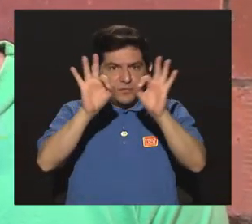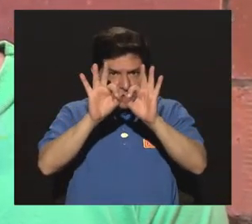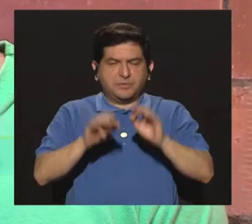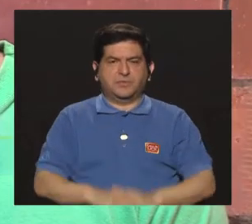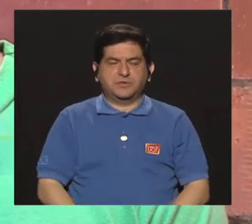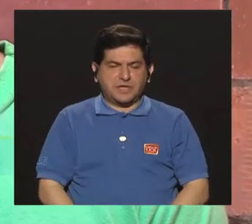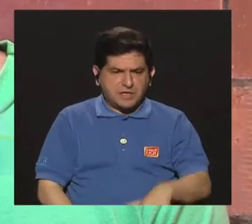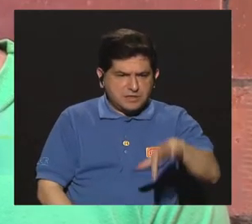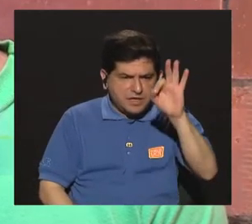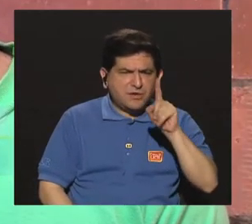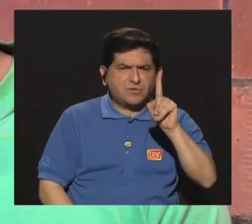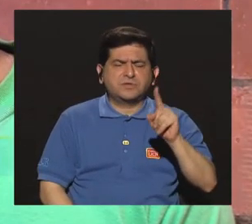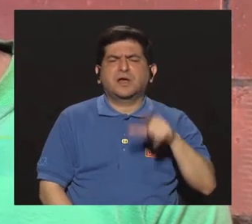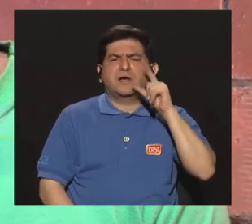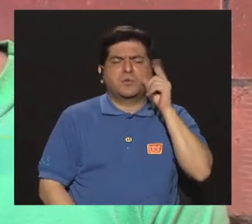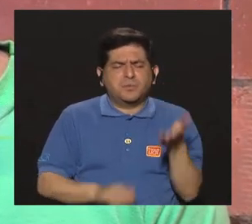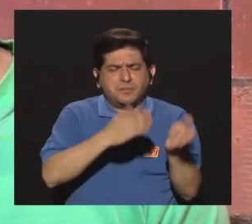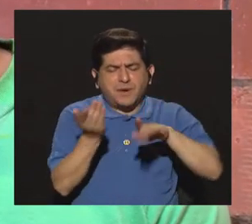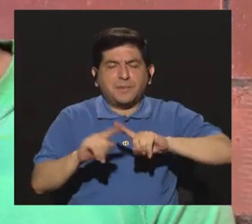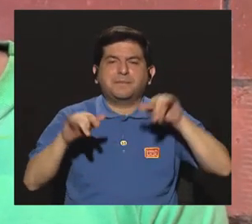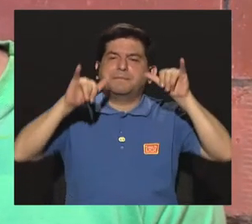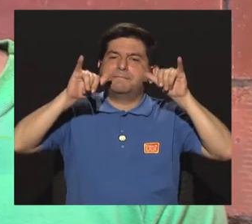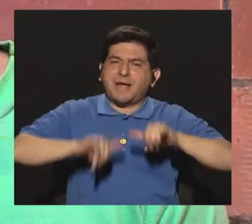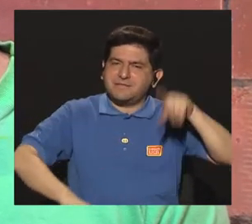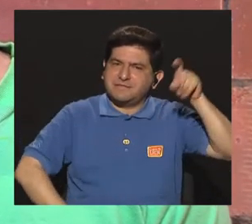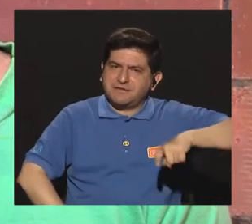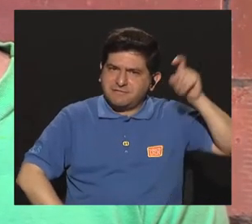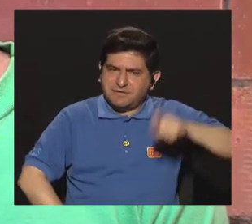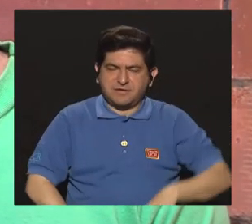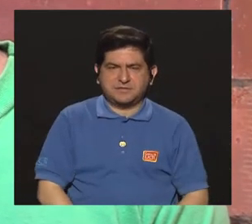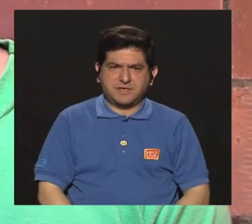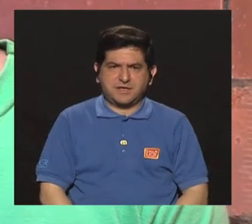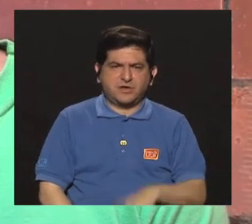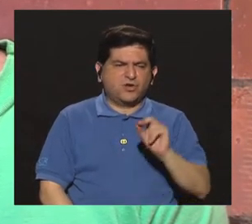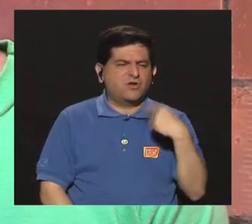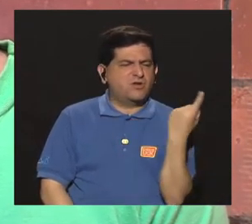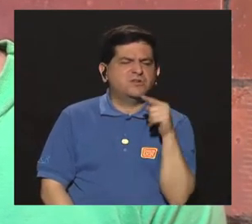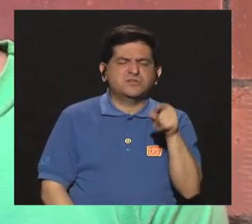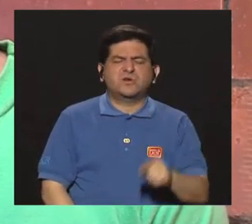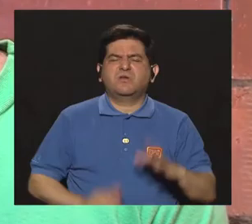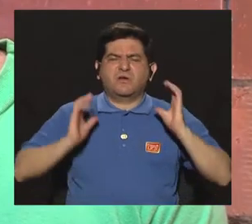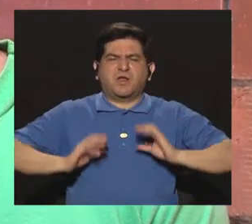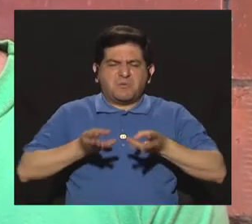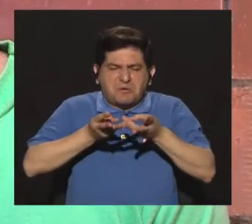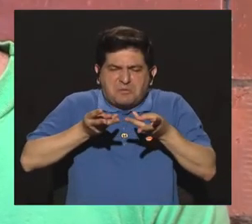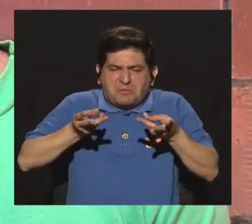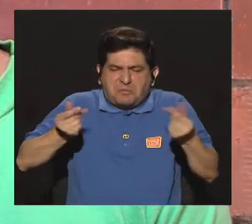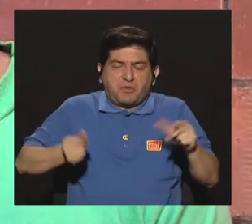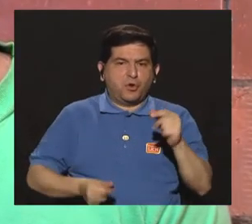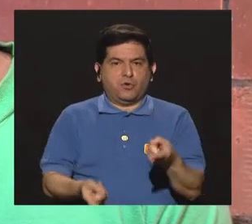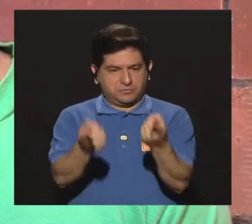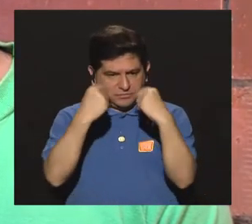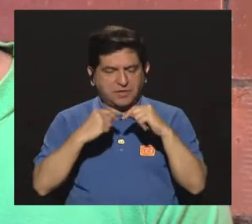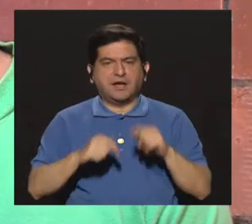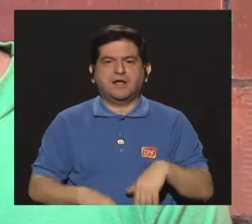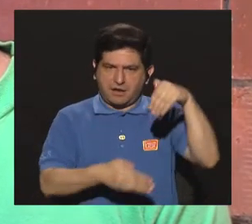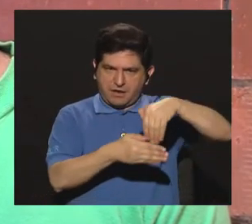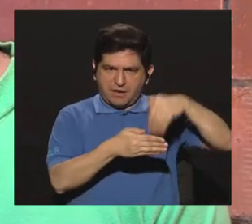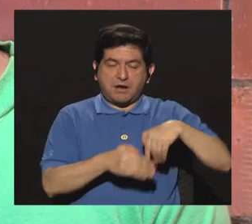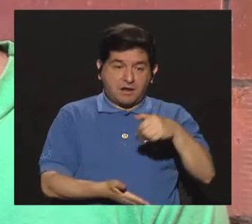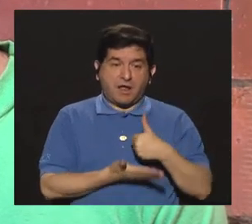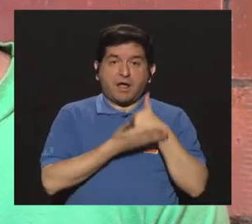de encontrar un ave muerta y preservar la verdad ya no dejar el cadáver ahí sino traerlo a una